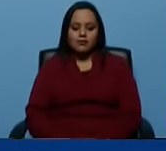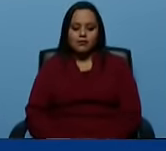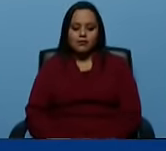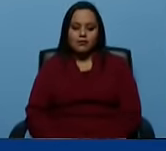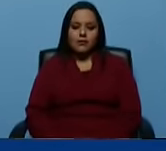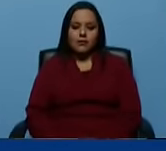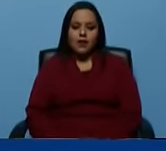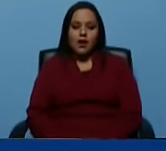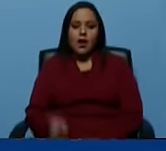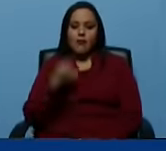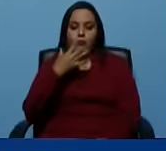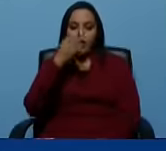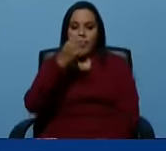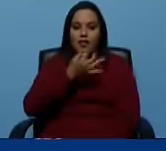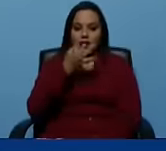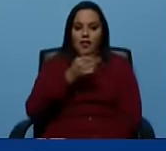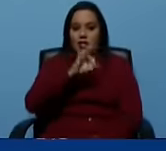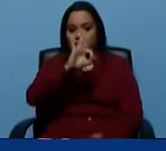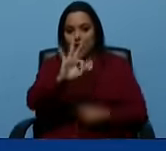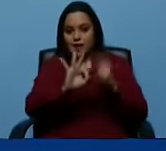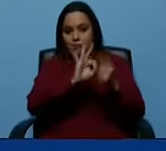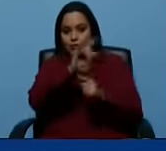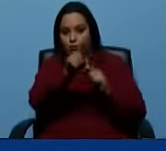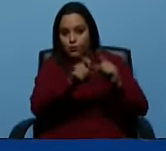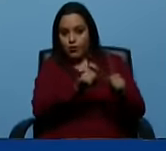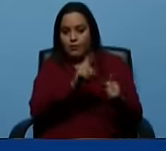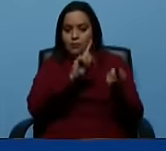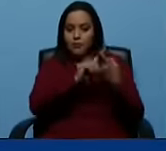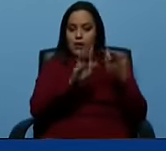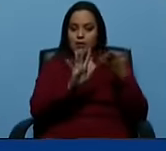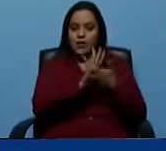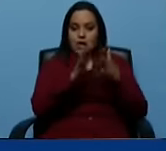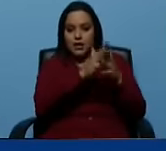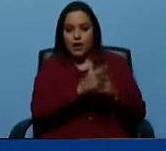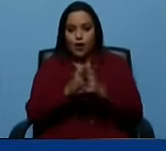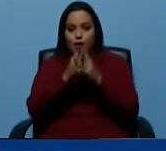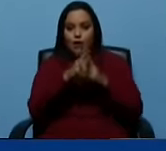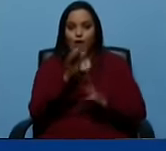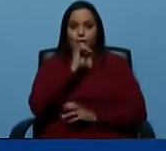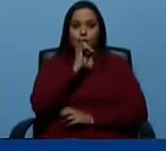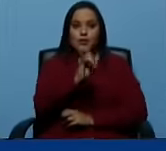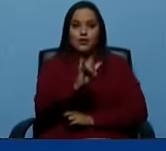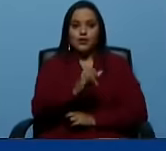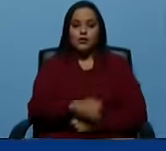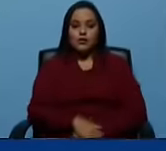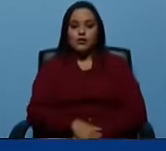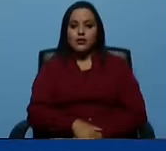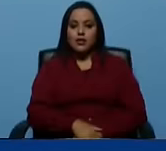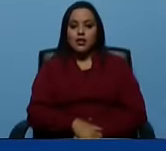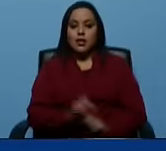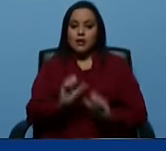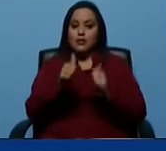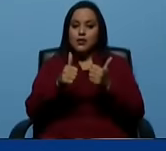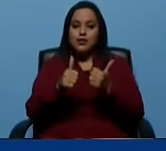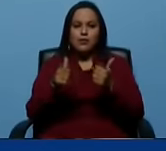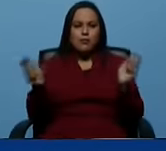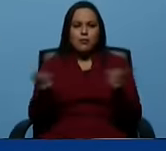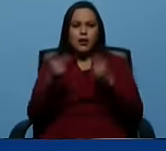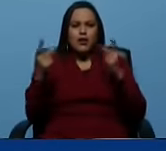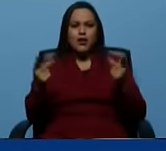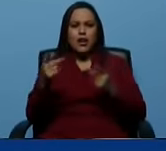la primera tiene que ver un poco también con Estados Unidos y una información que salió en The Economist, donde señalaba